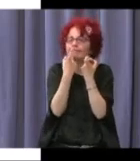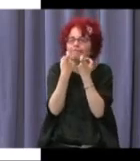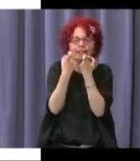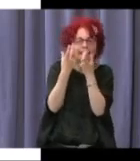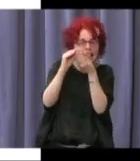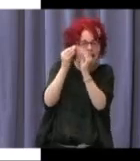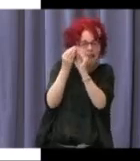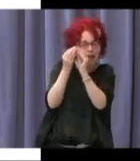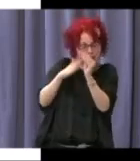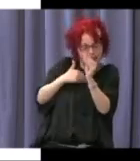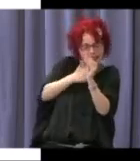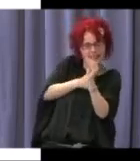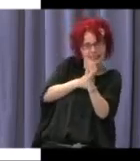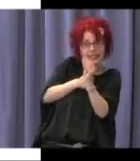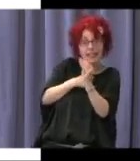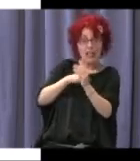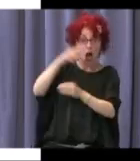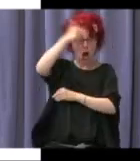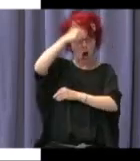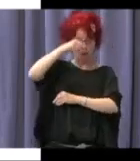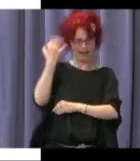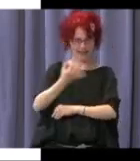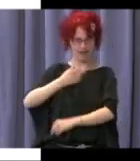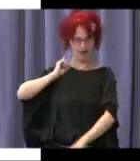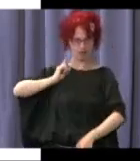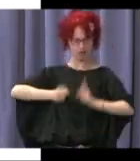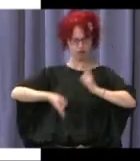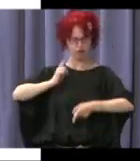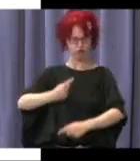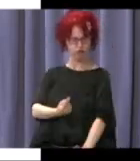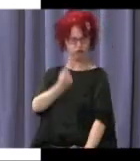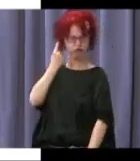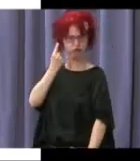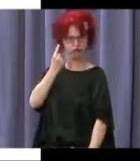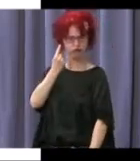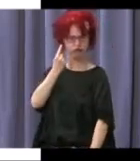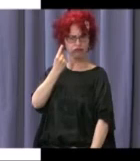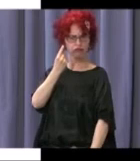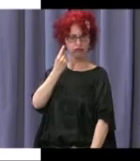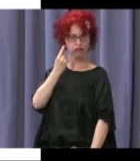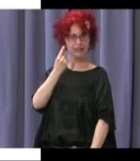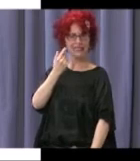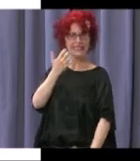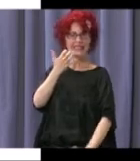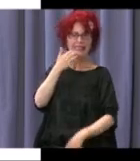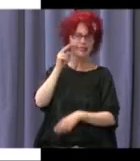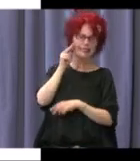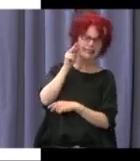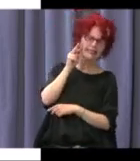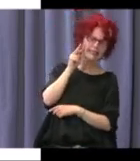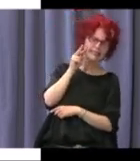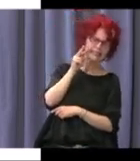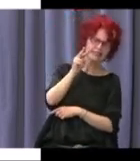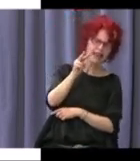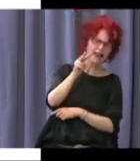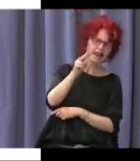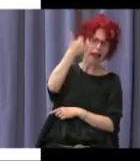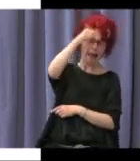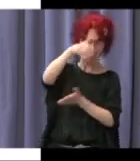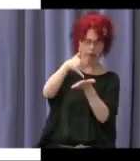el estereotipo el hombre tiene que ser autoritario, habrá un insulto siempre cuando no sea